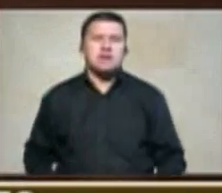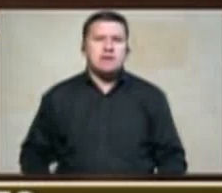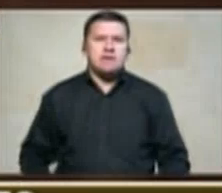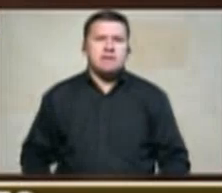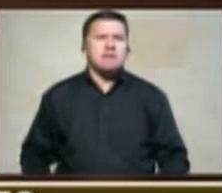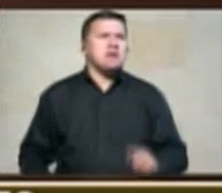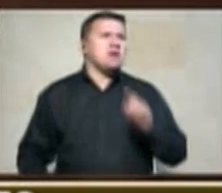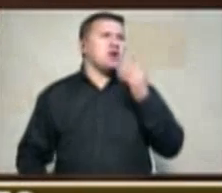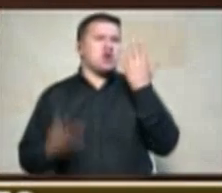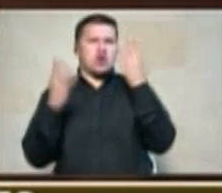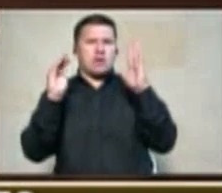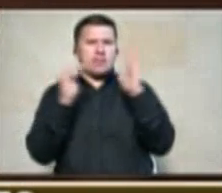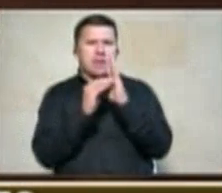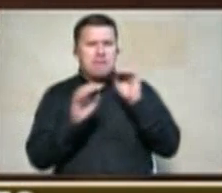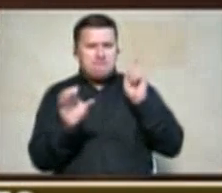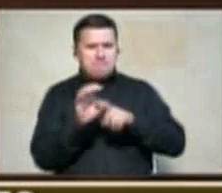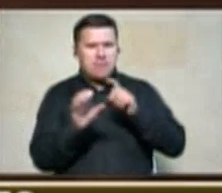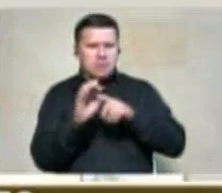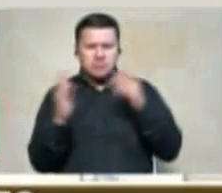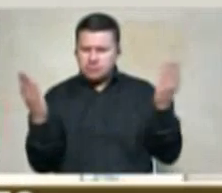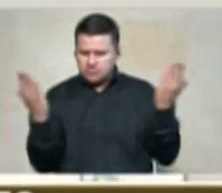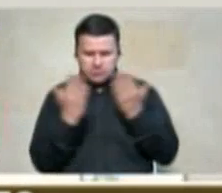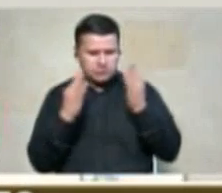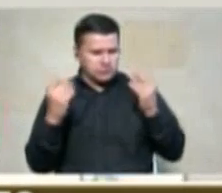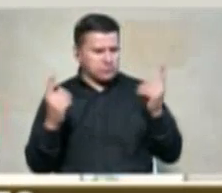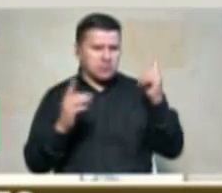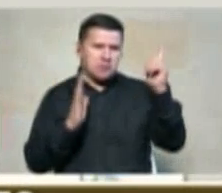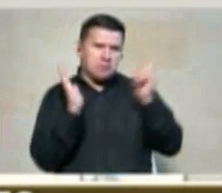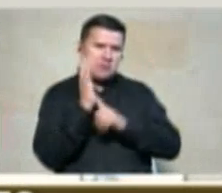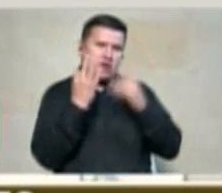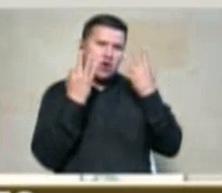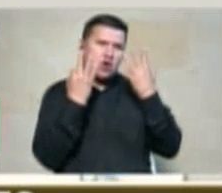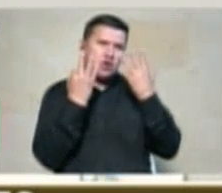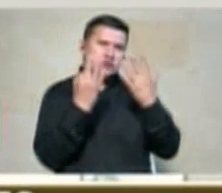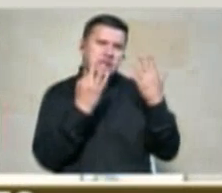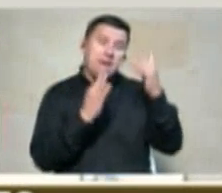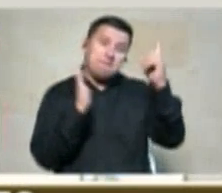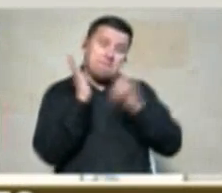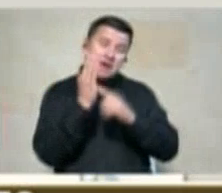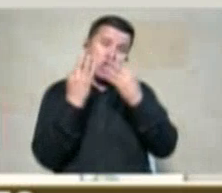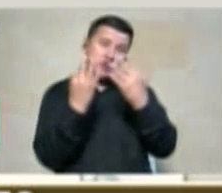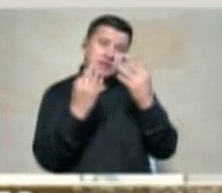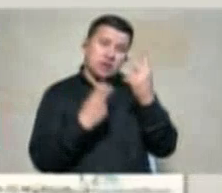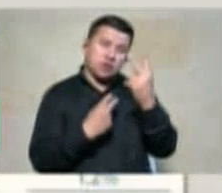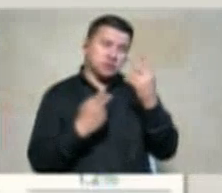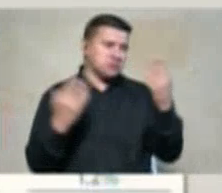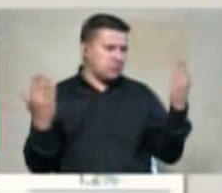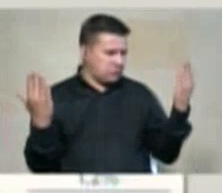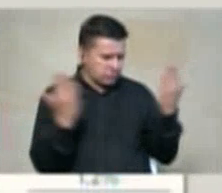de los 90.000 registros, nos cruzaron 1.082, teniendo